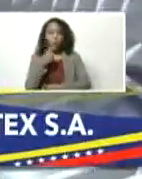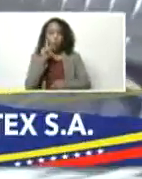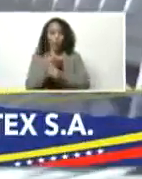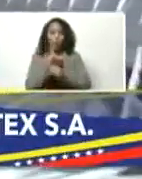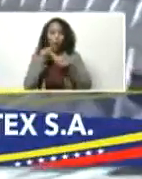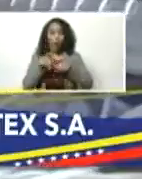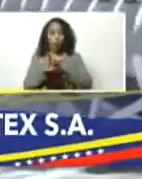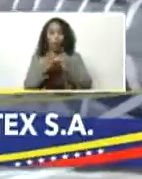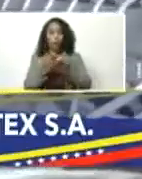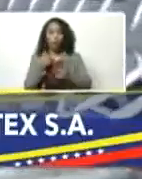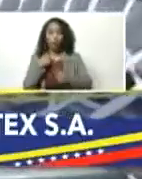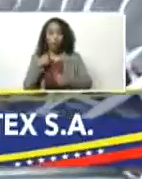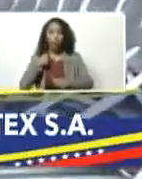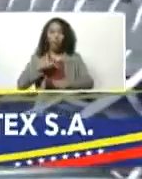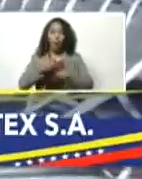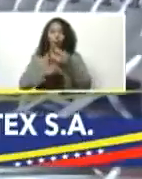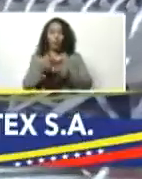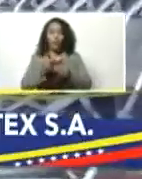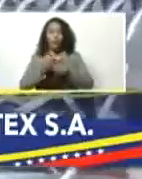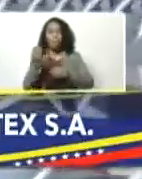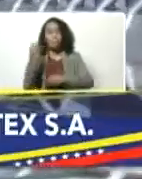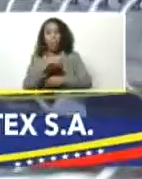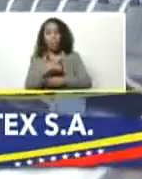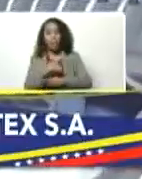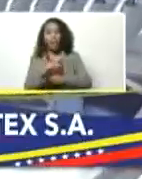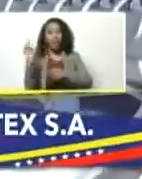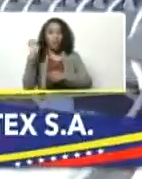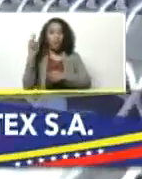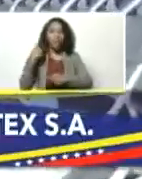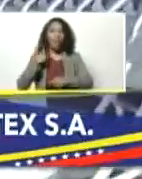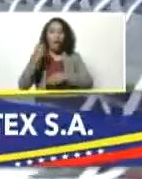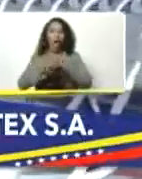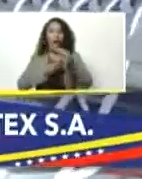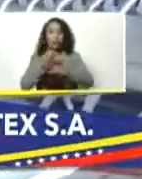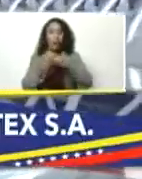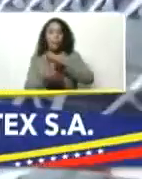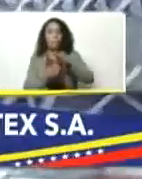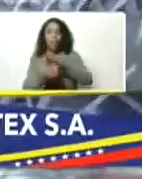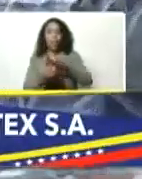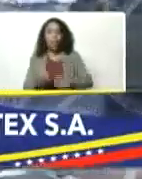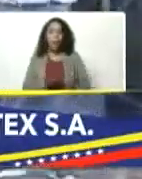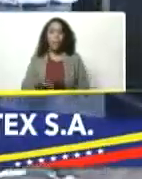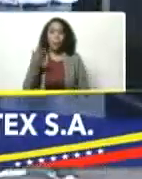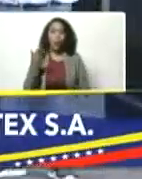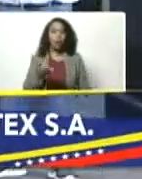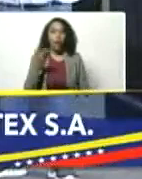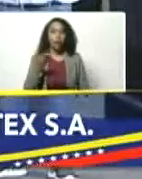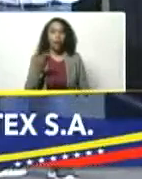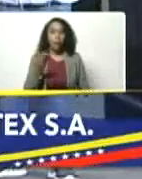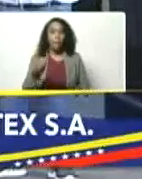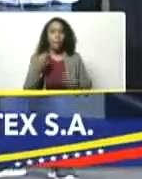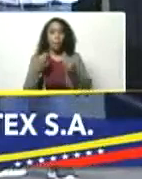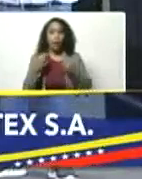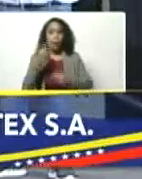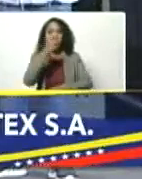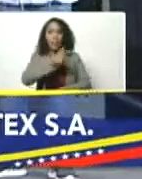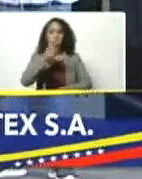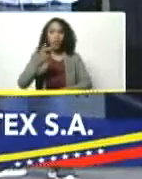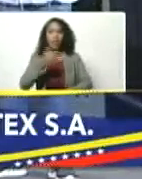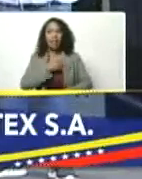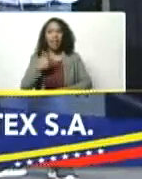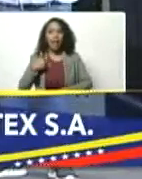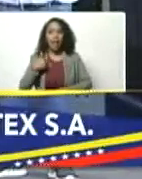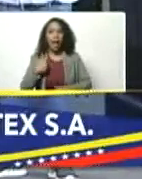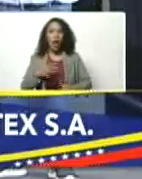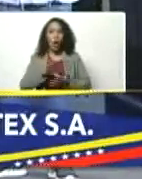que ser la generalidad. Venezuela tiene que crear las bases fundamentales para que gente quiera hacer lo